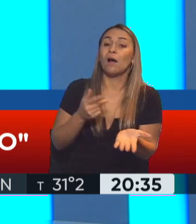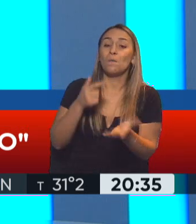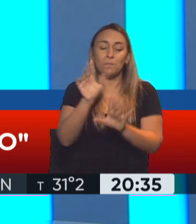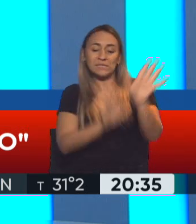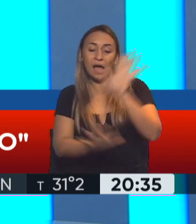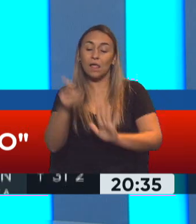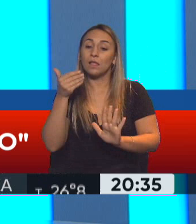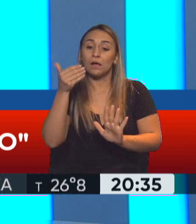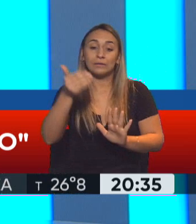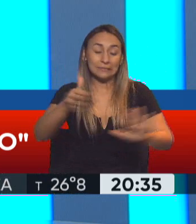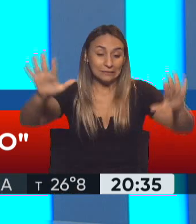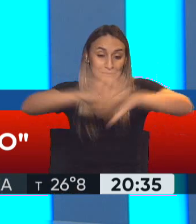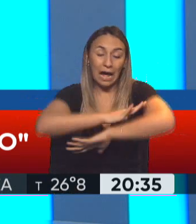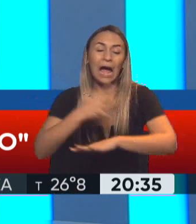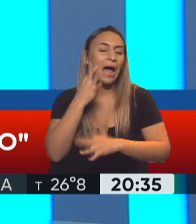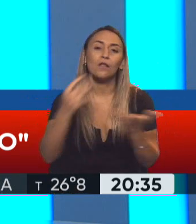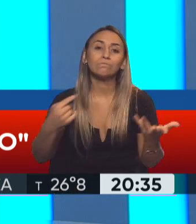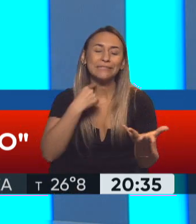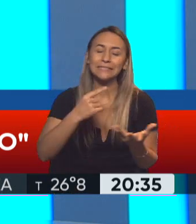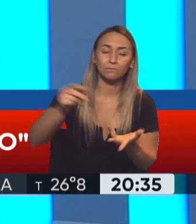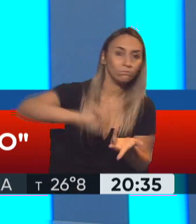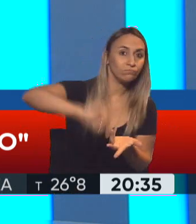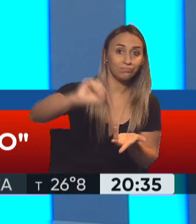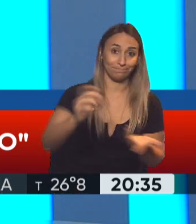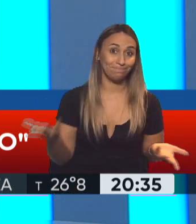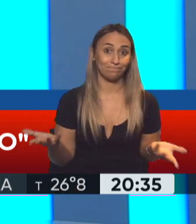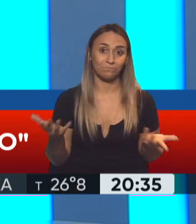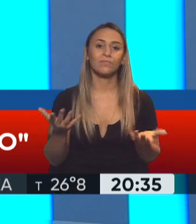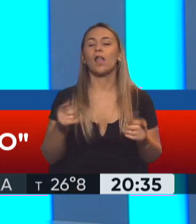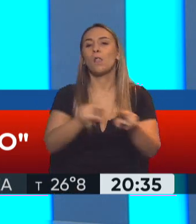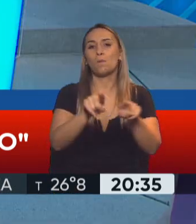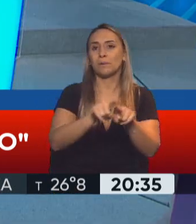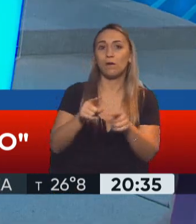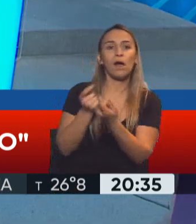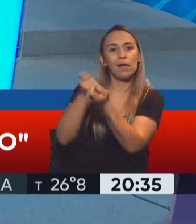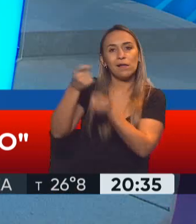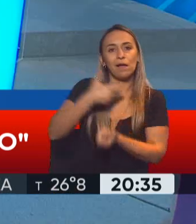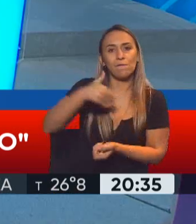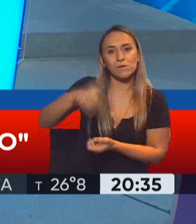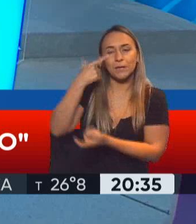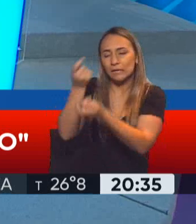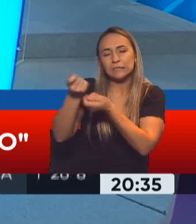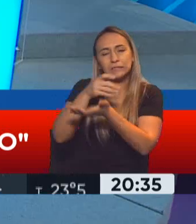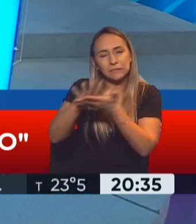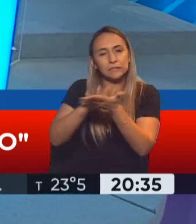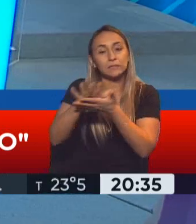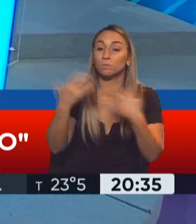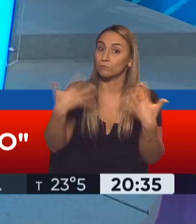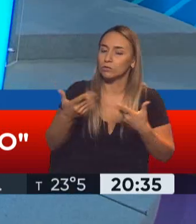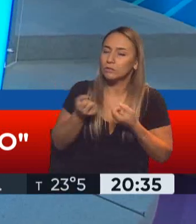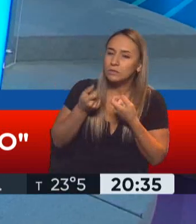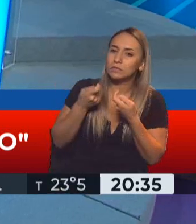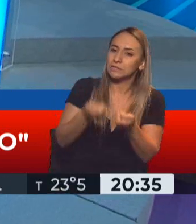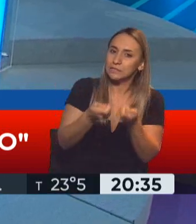es interesante lo que vamos plantear porque permite asociarlo con la negociación con el fondo monetario se viene haciendo mucho énfasis en la cuestión de la